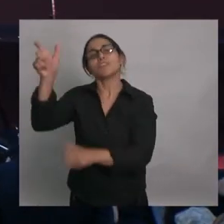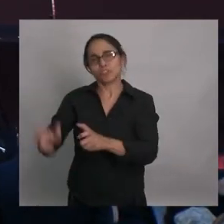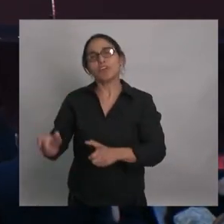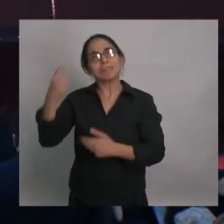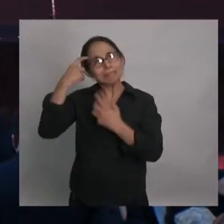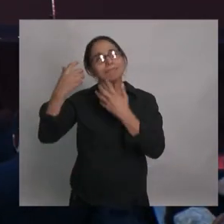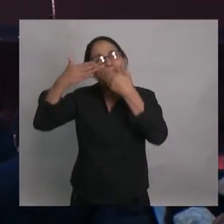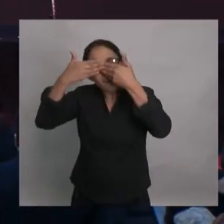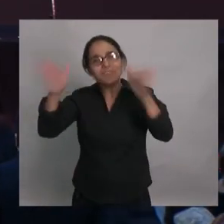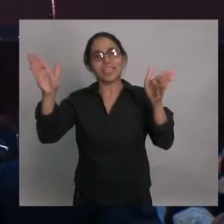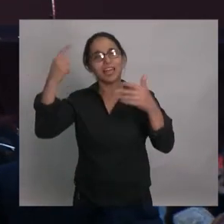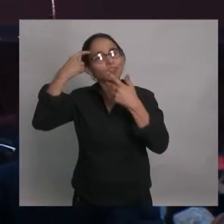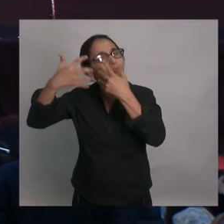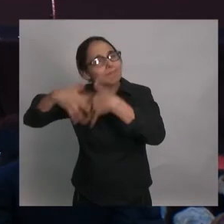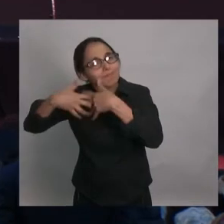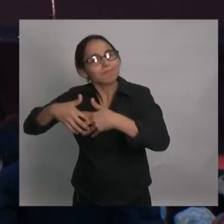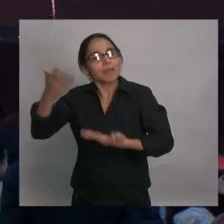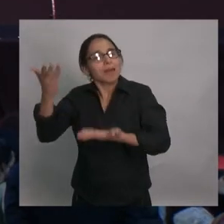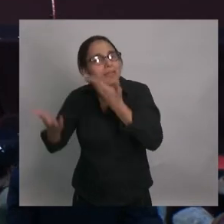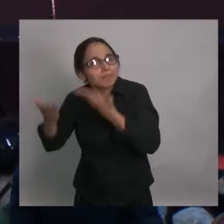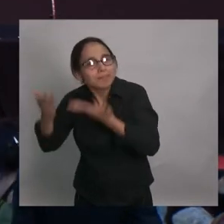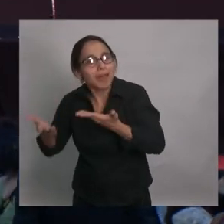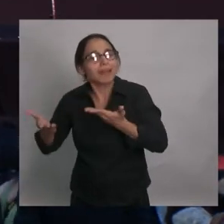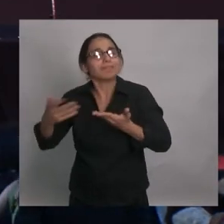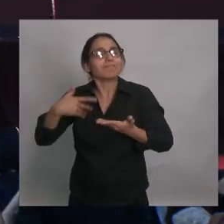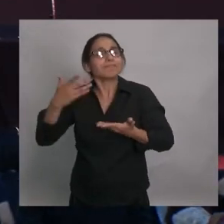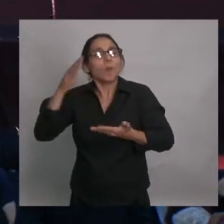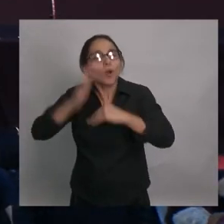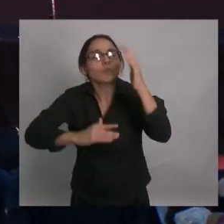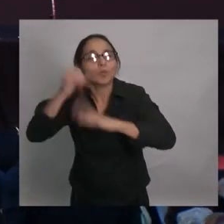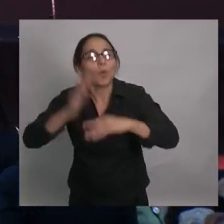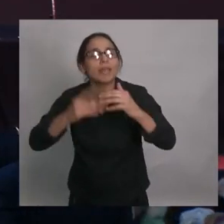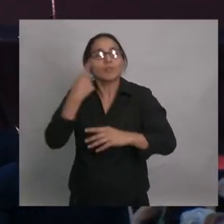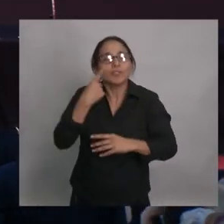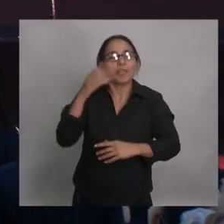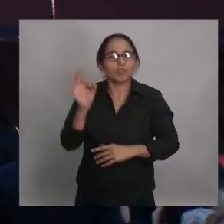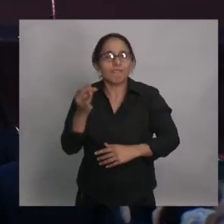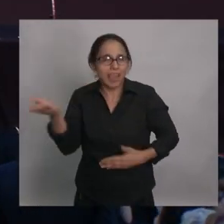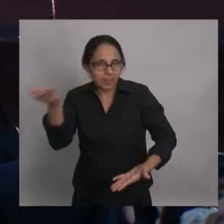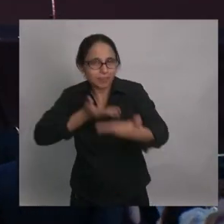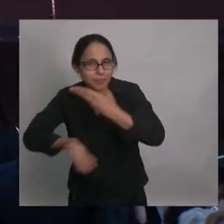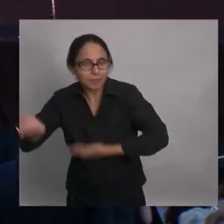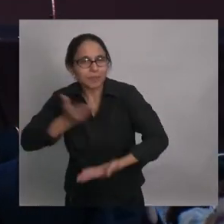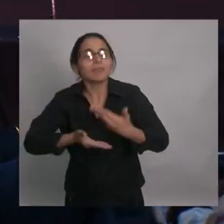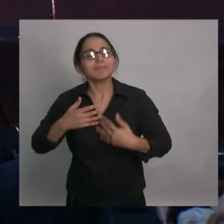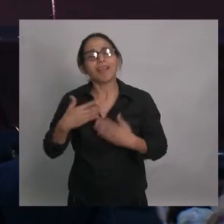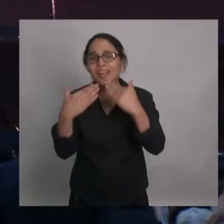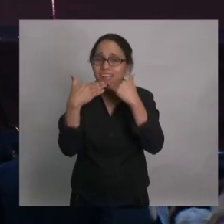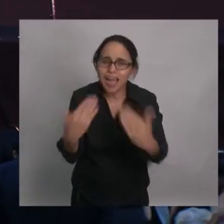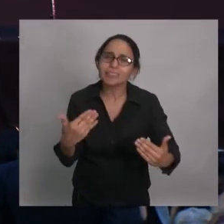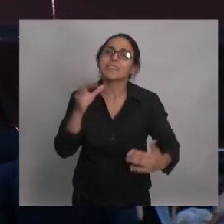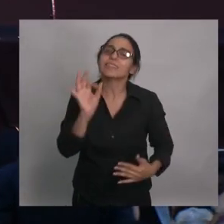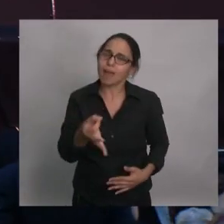escuchar a construir colectivamente conocimientos saberes muchísimas gracias porque sabemos el enorme esfuerzo que